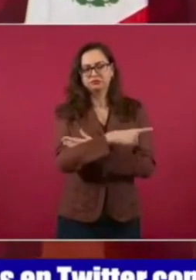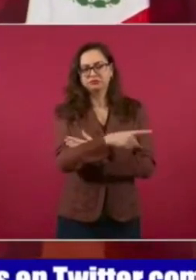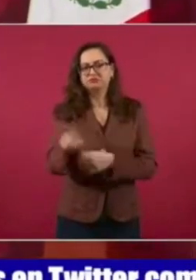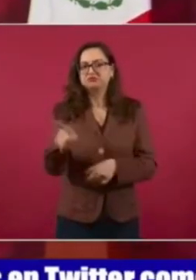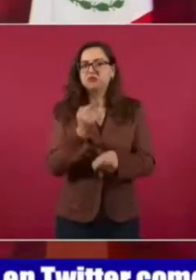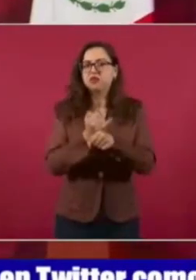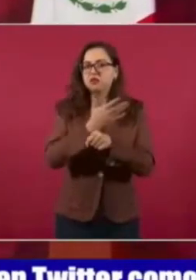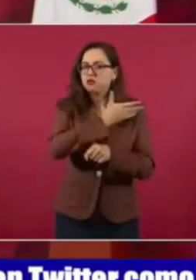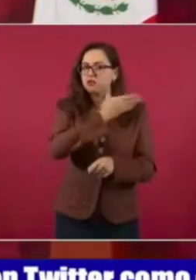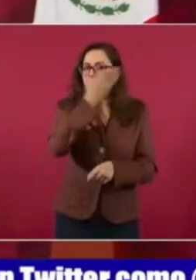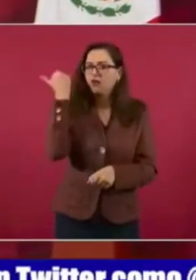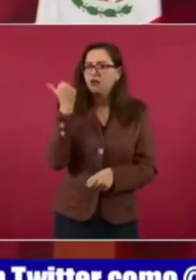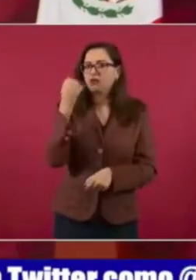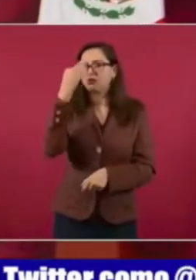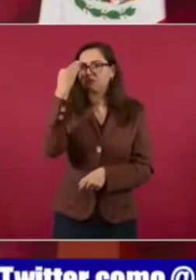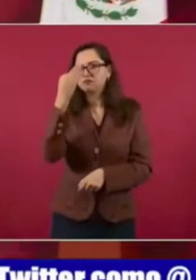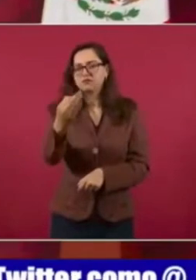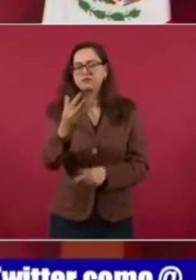otra candidata.